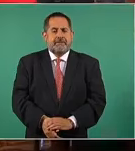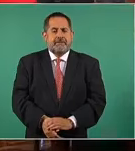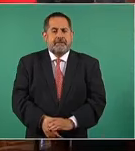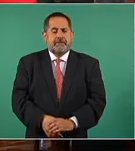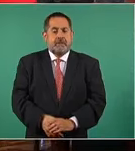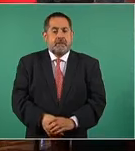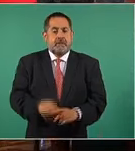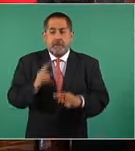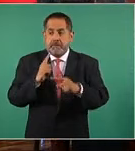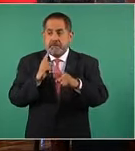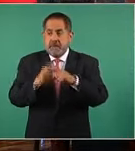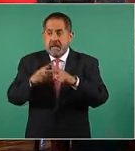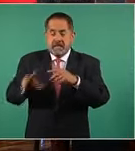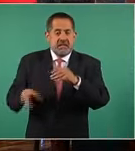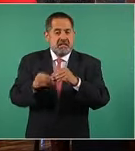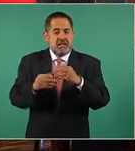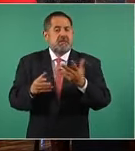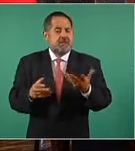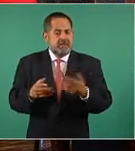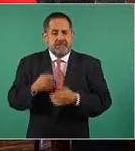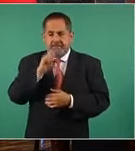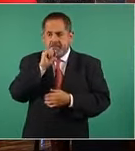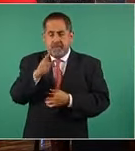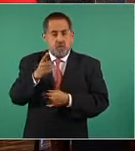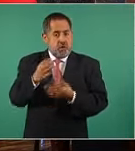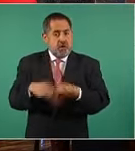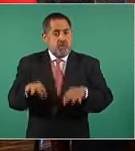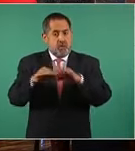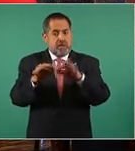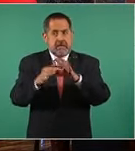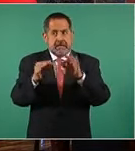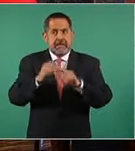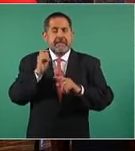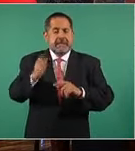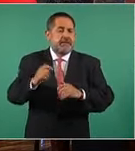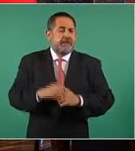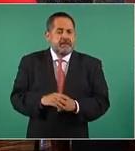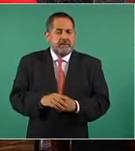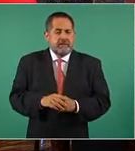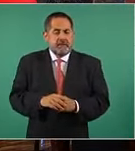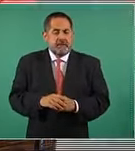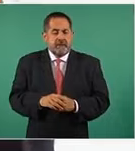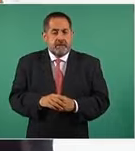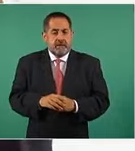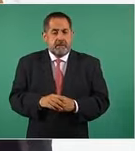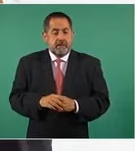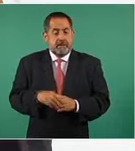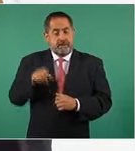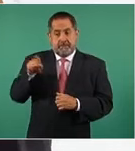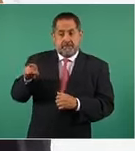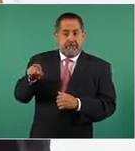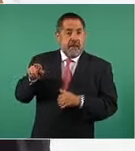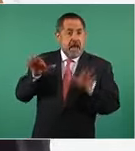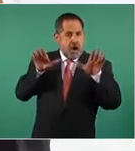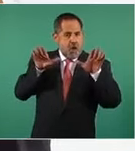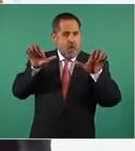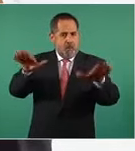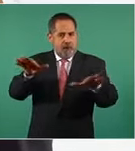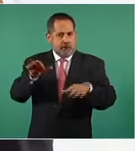Por añadidura, que esto también es muy importante, la nueva terminal